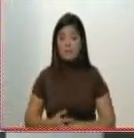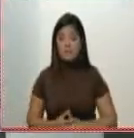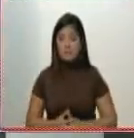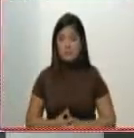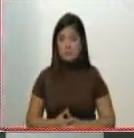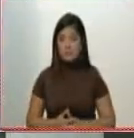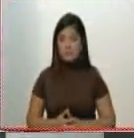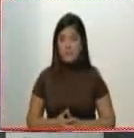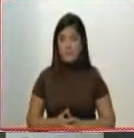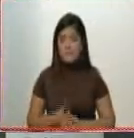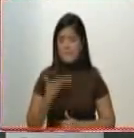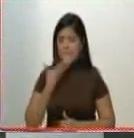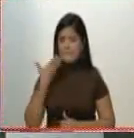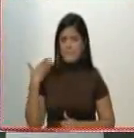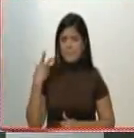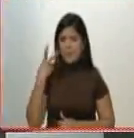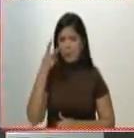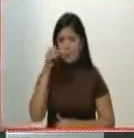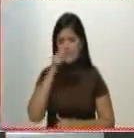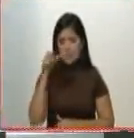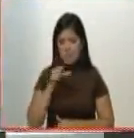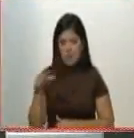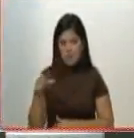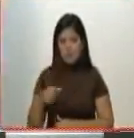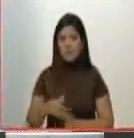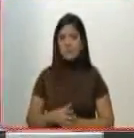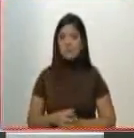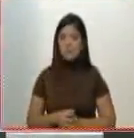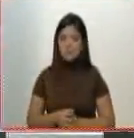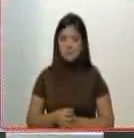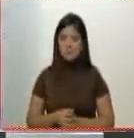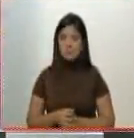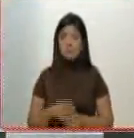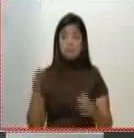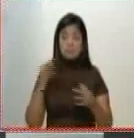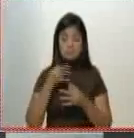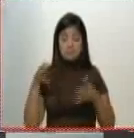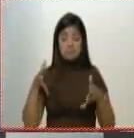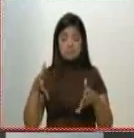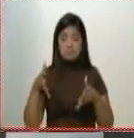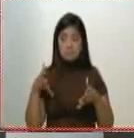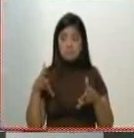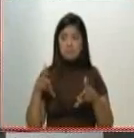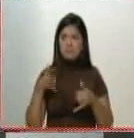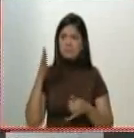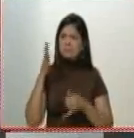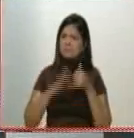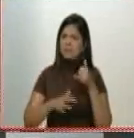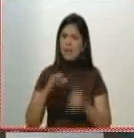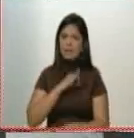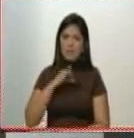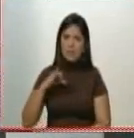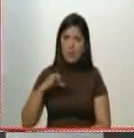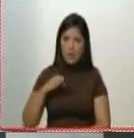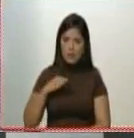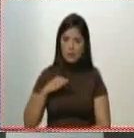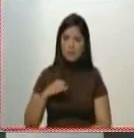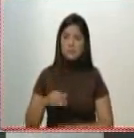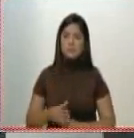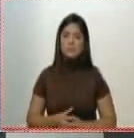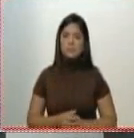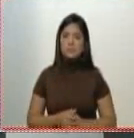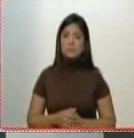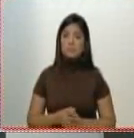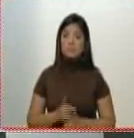2015, que se realizaron hace apenas 2 semanas. Teniendo excelentes logros, siendo finalistas individuales, y